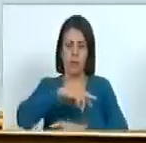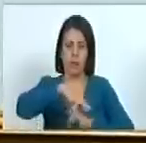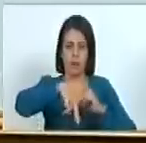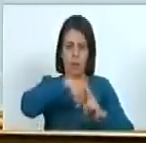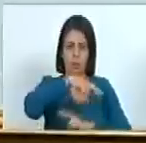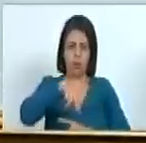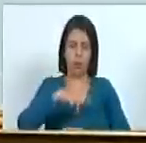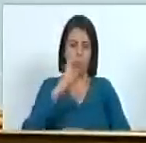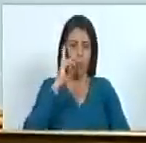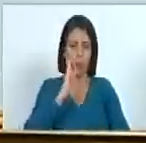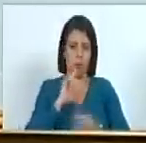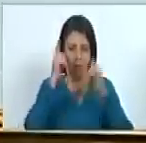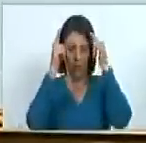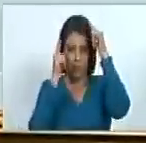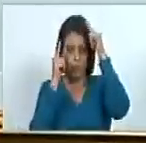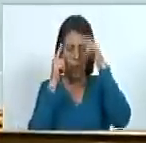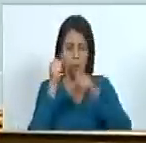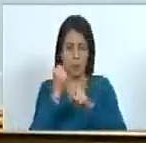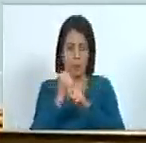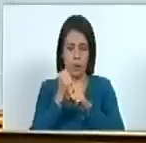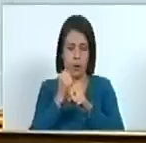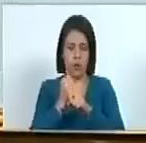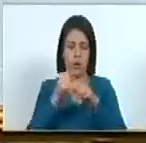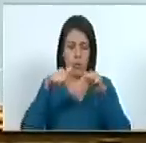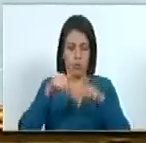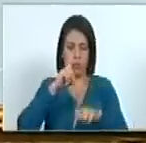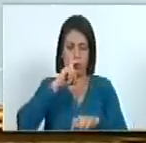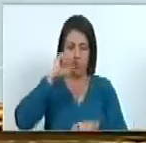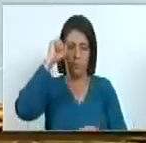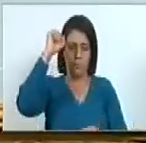comandante Chávez y es el presidente obrero Nicolás Maduro Moro.